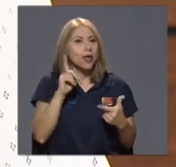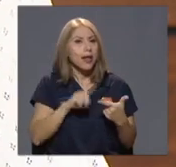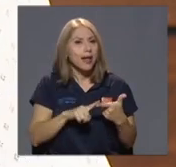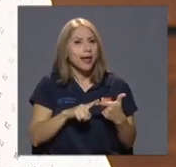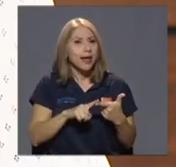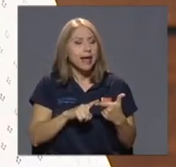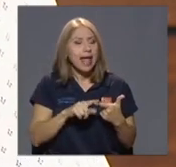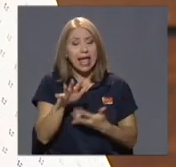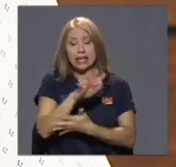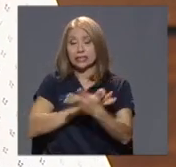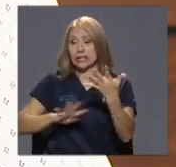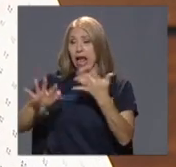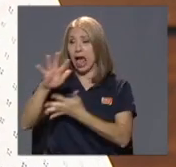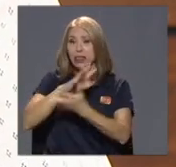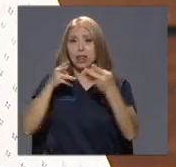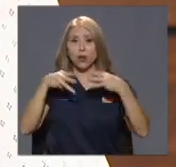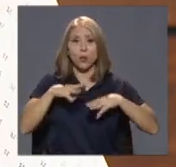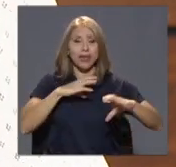Escándalo mediático